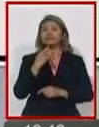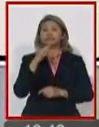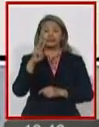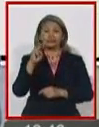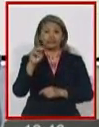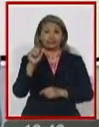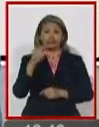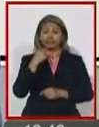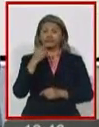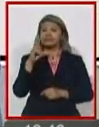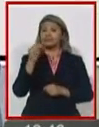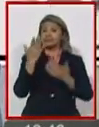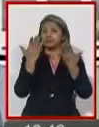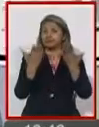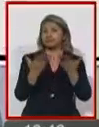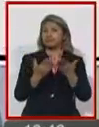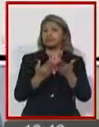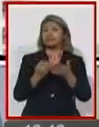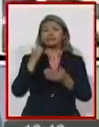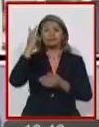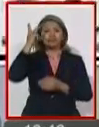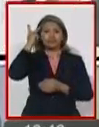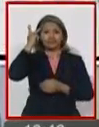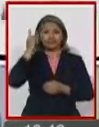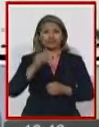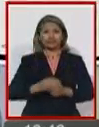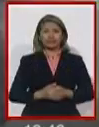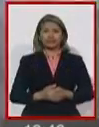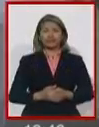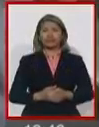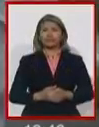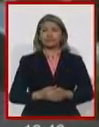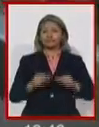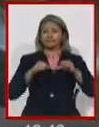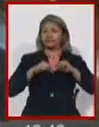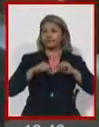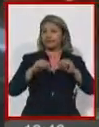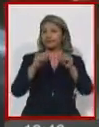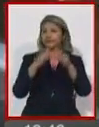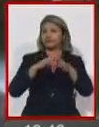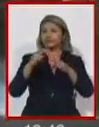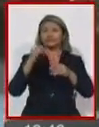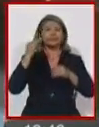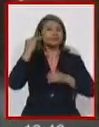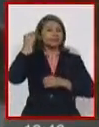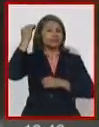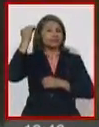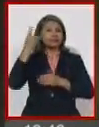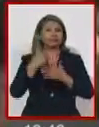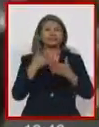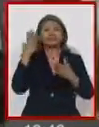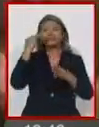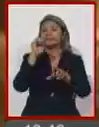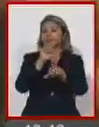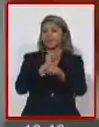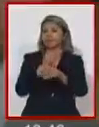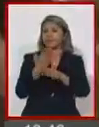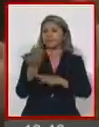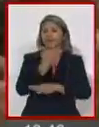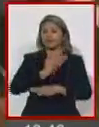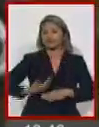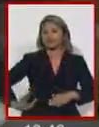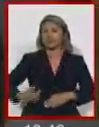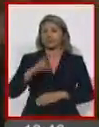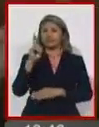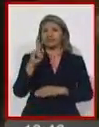MAS ha destacado que no existe injerencia política. Continúan las repercusiones y opiniones acerca de la detención del